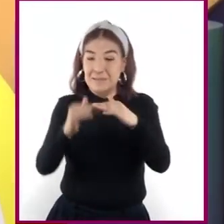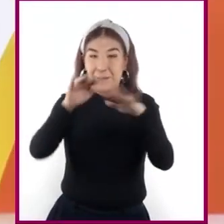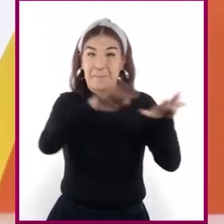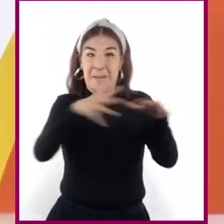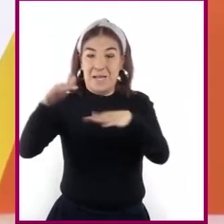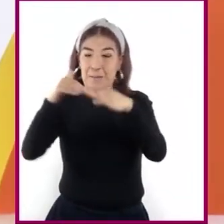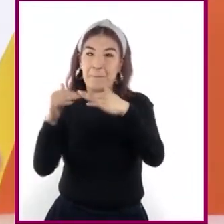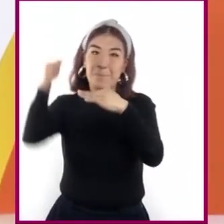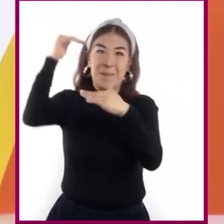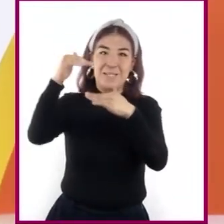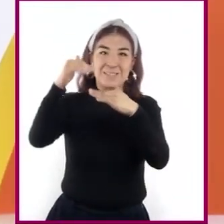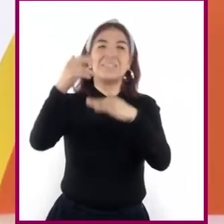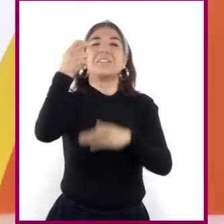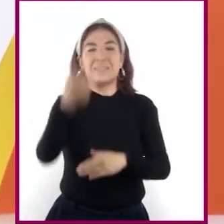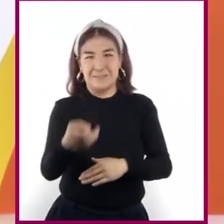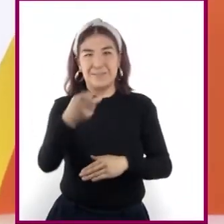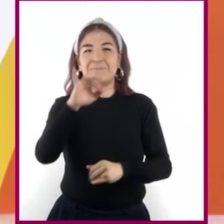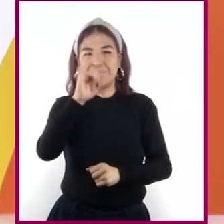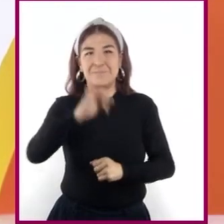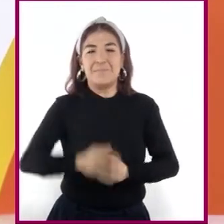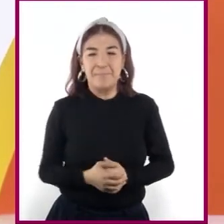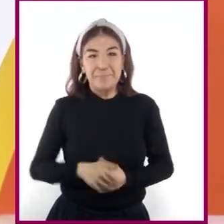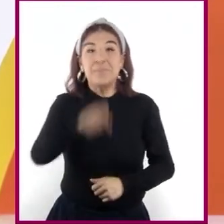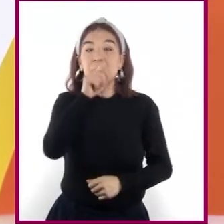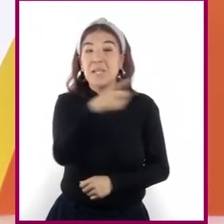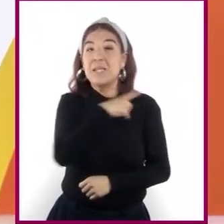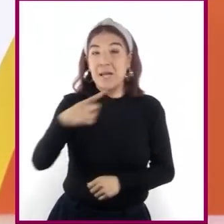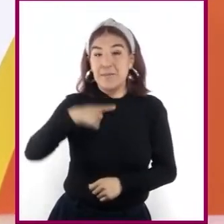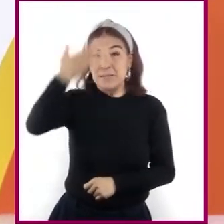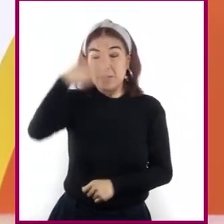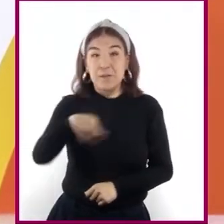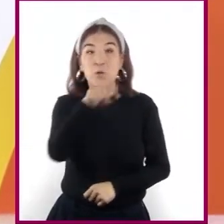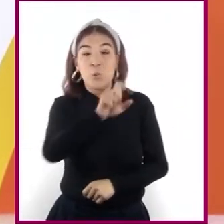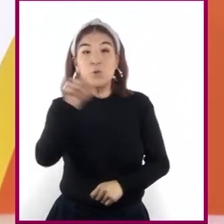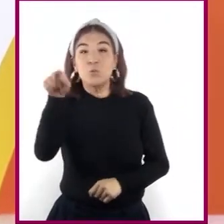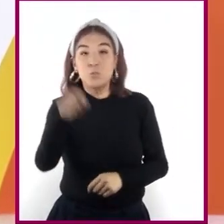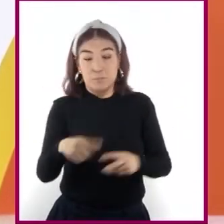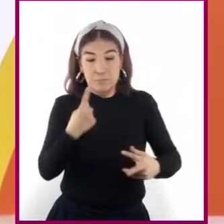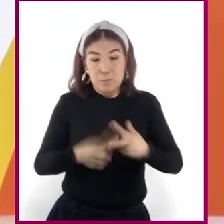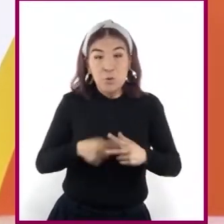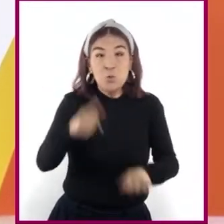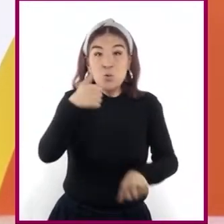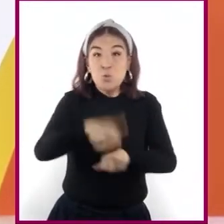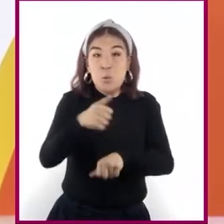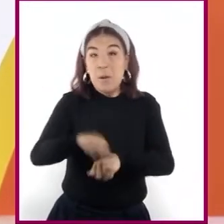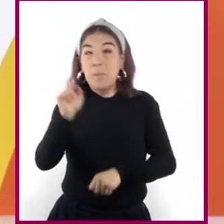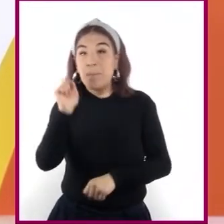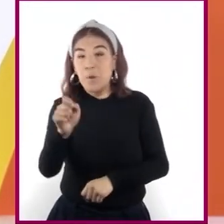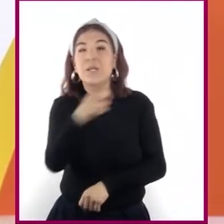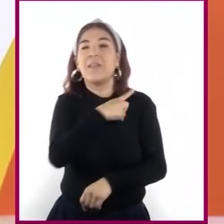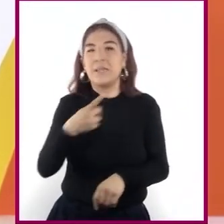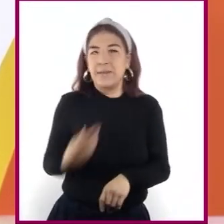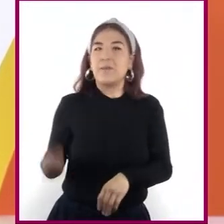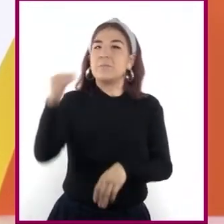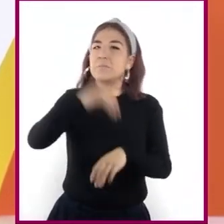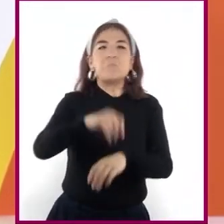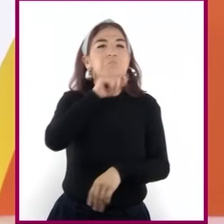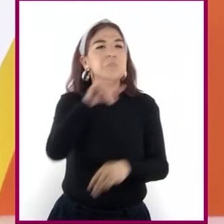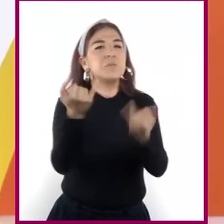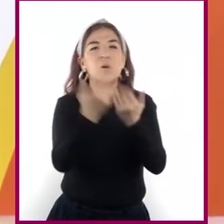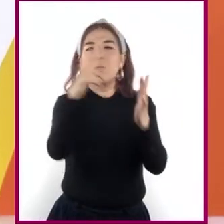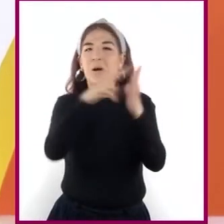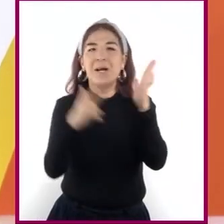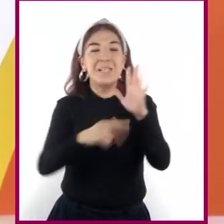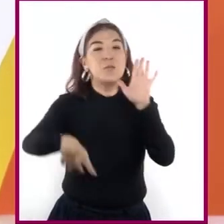ascenso. Efectivamente. También ten presente, Leslie, que al momento de operar con números decimales, se aplican las mismas reglas de